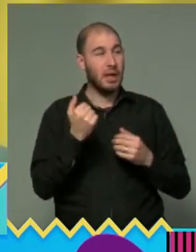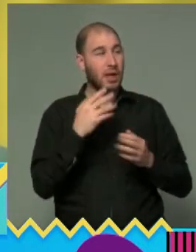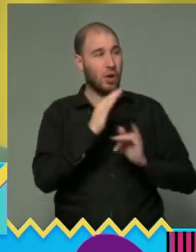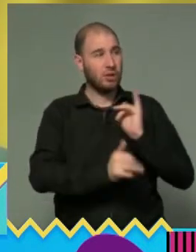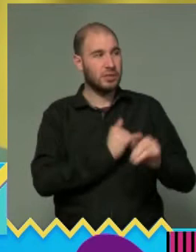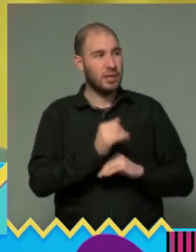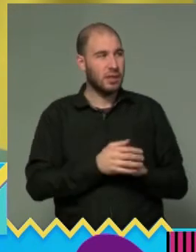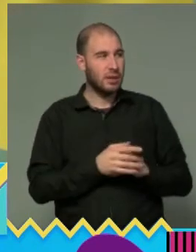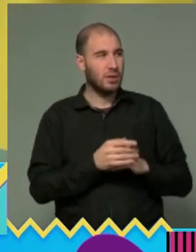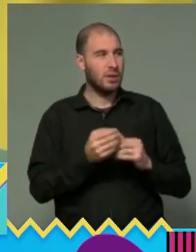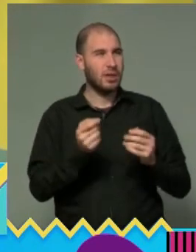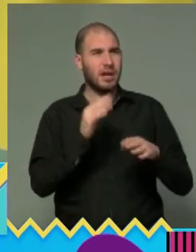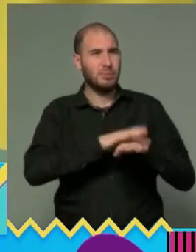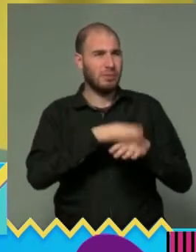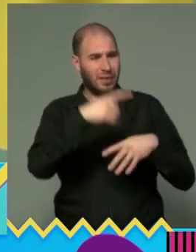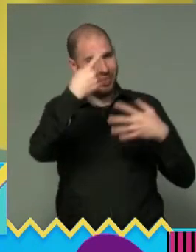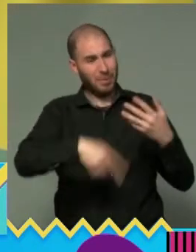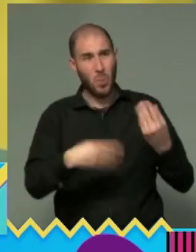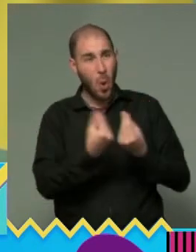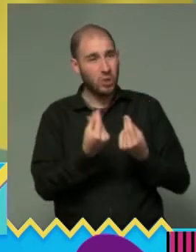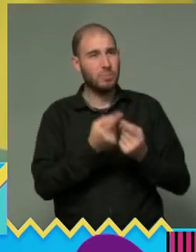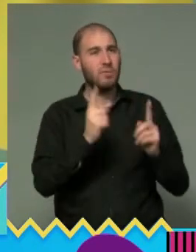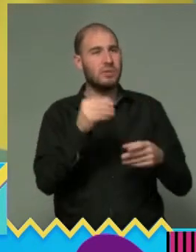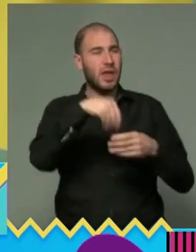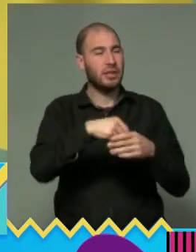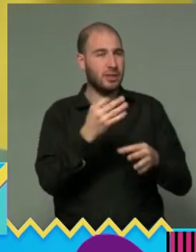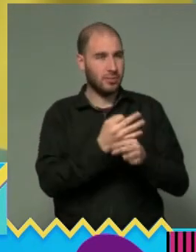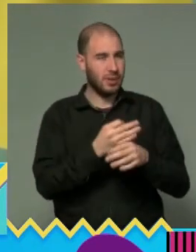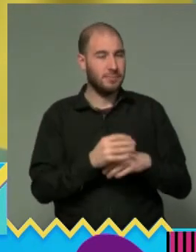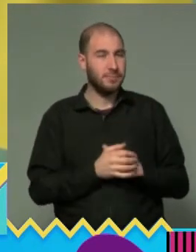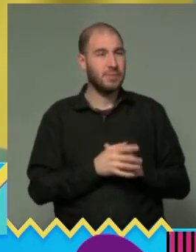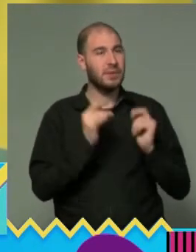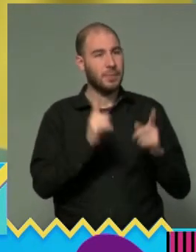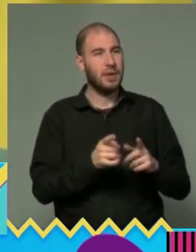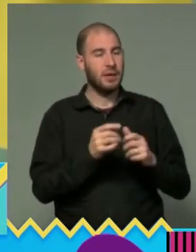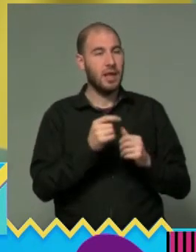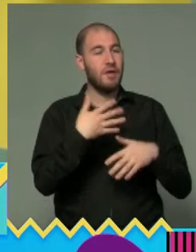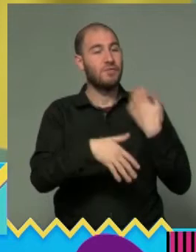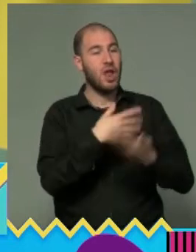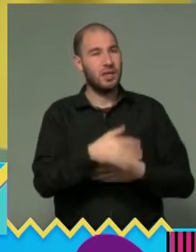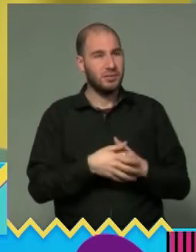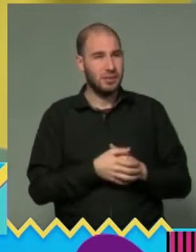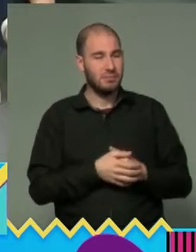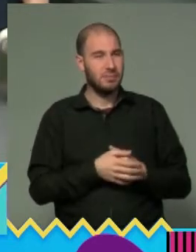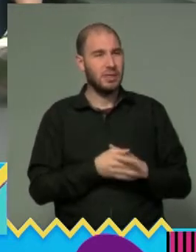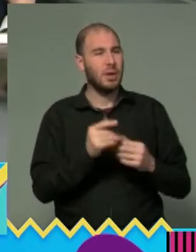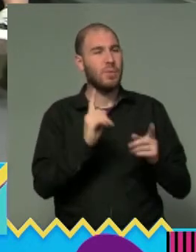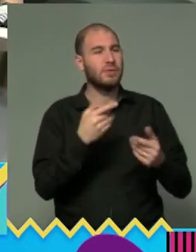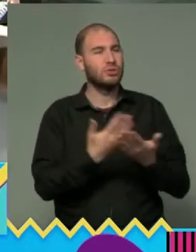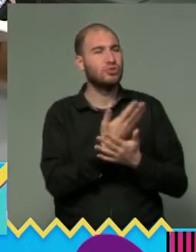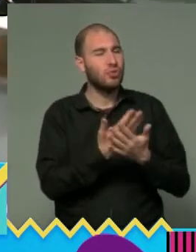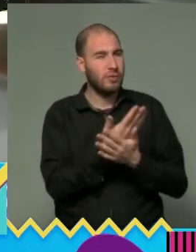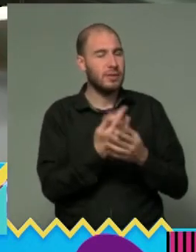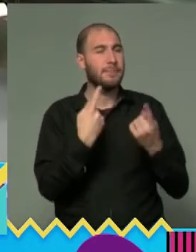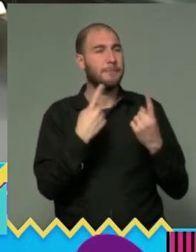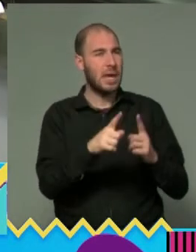mencionando el multirol que tiene que tener el docente dentro de la escuela y los casos de violencia que sufre el docente. Pero